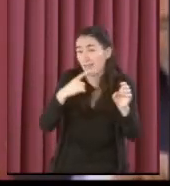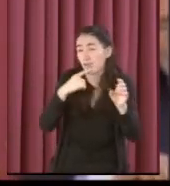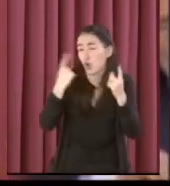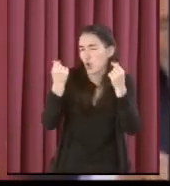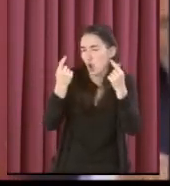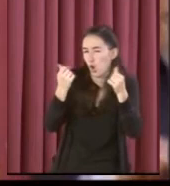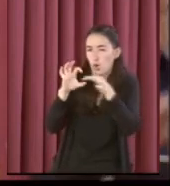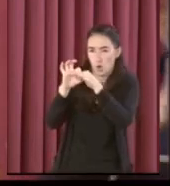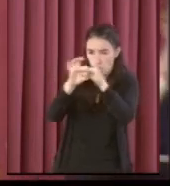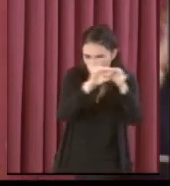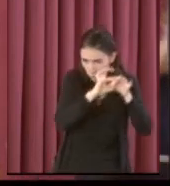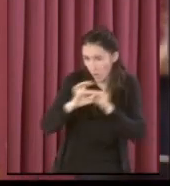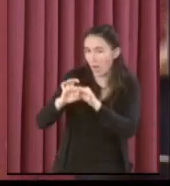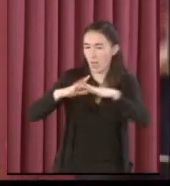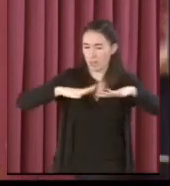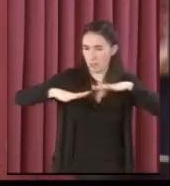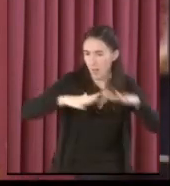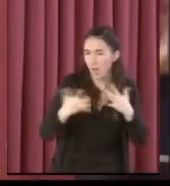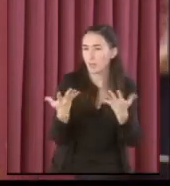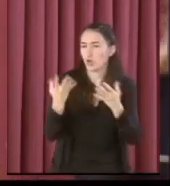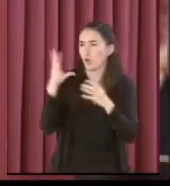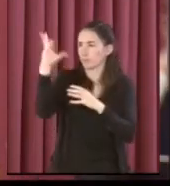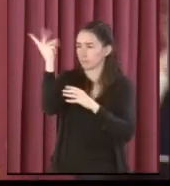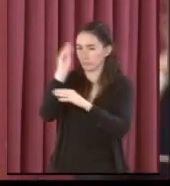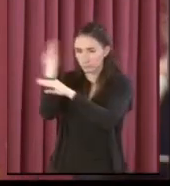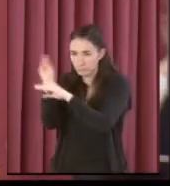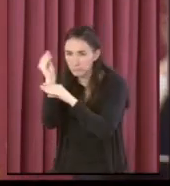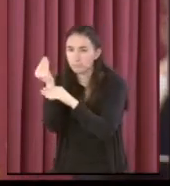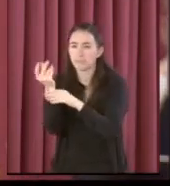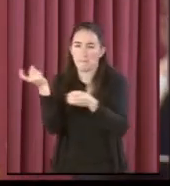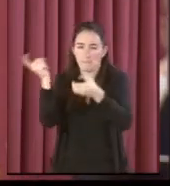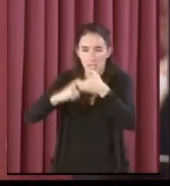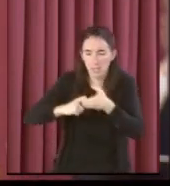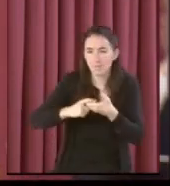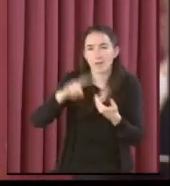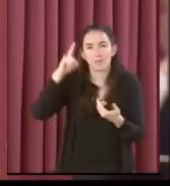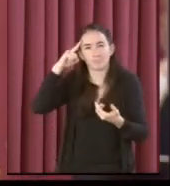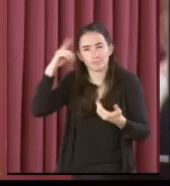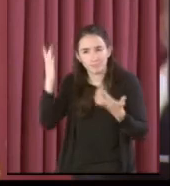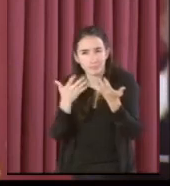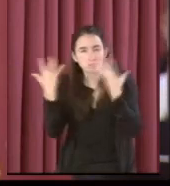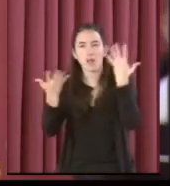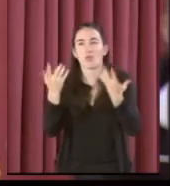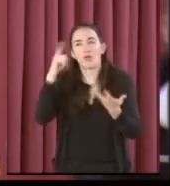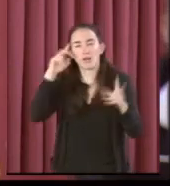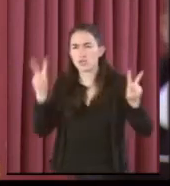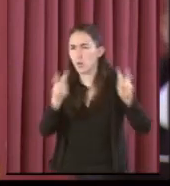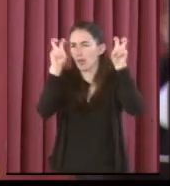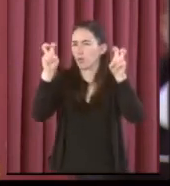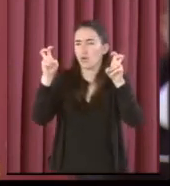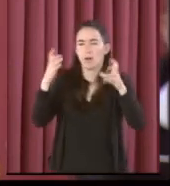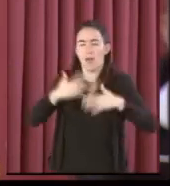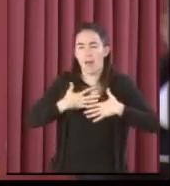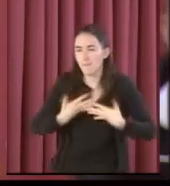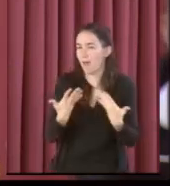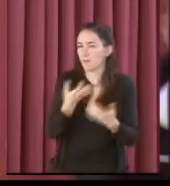Logroño cohesionado, dinámico, sostenible, participativo, inspirador, amable, innovador, abierto, eficiente y